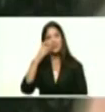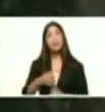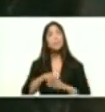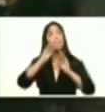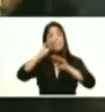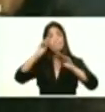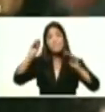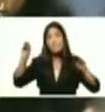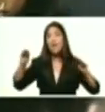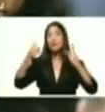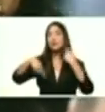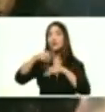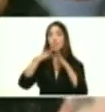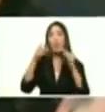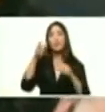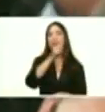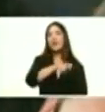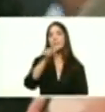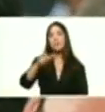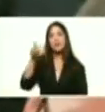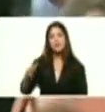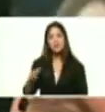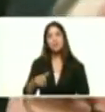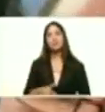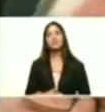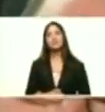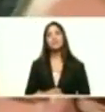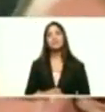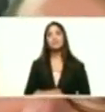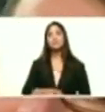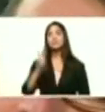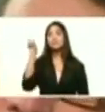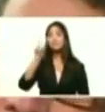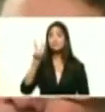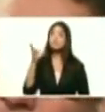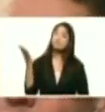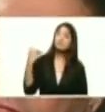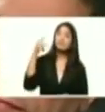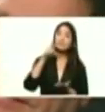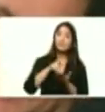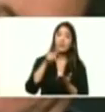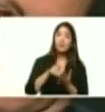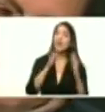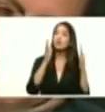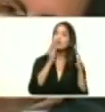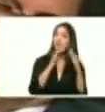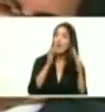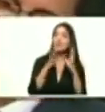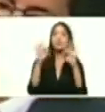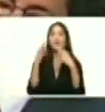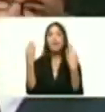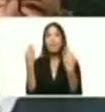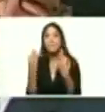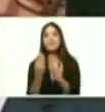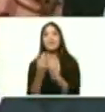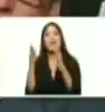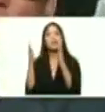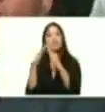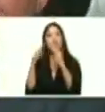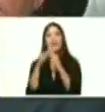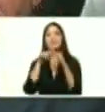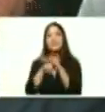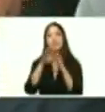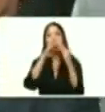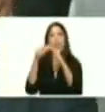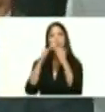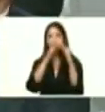llamo a todos los ciudadanos y ciudadanas de nuestro país a incorporarse en su casa, en su familia, en su patio, en su comunidad